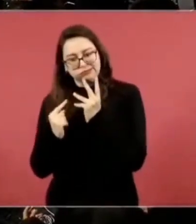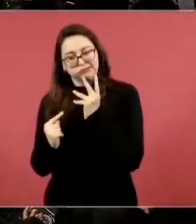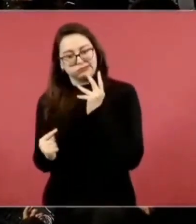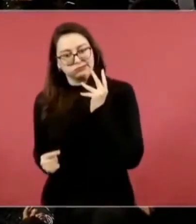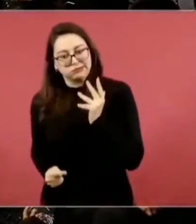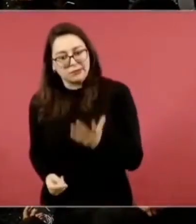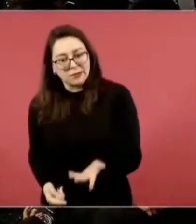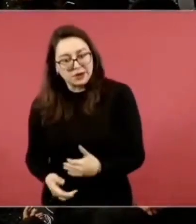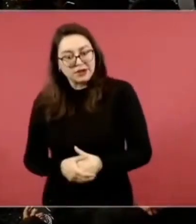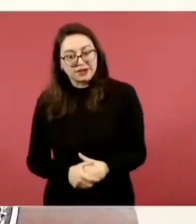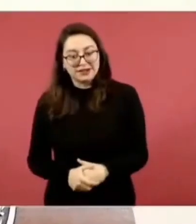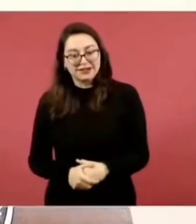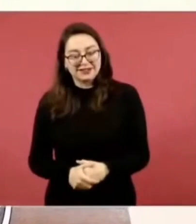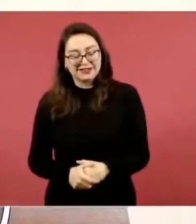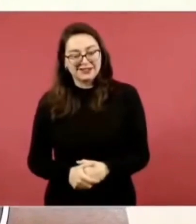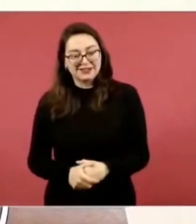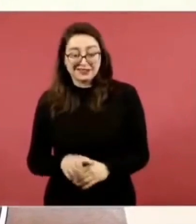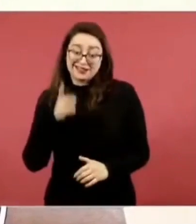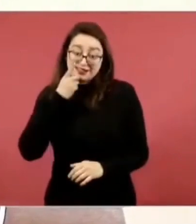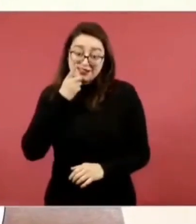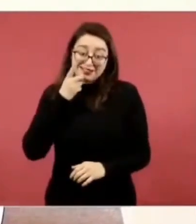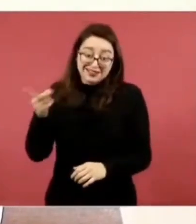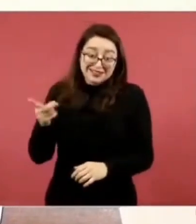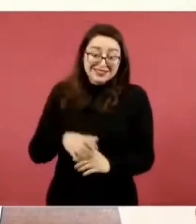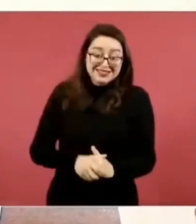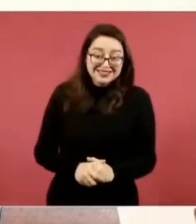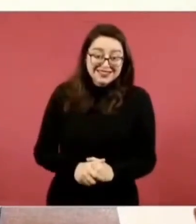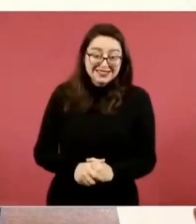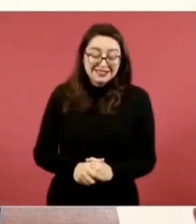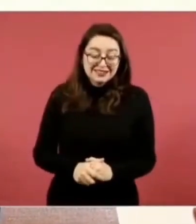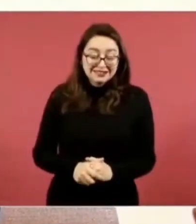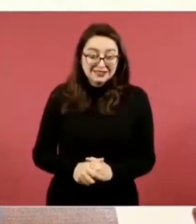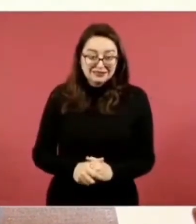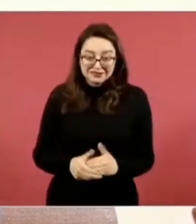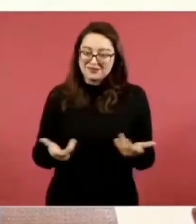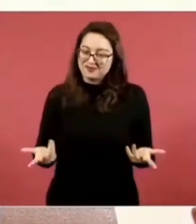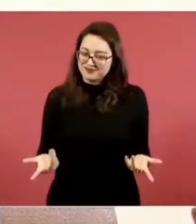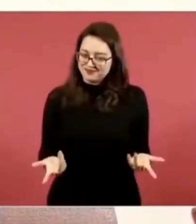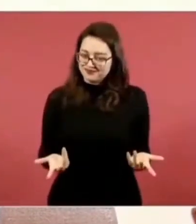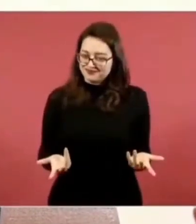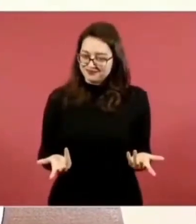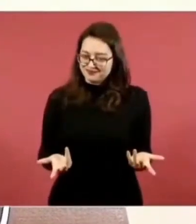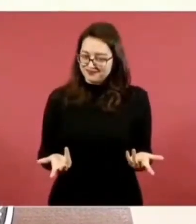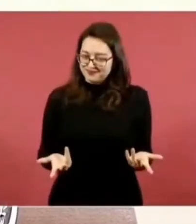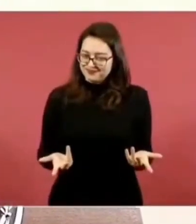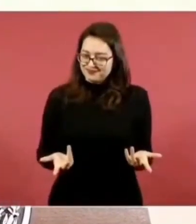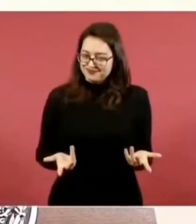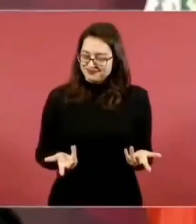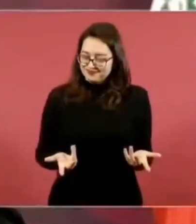ellos actuado en la desaparición de los jóvenes. Entonces, el origen